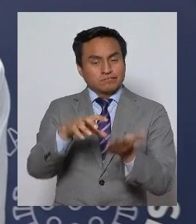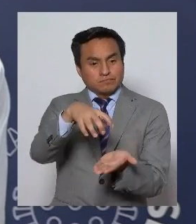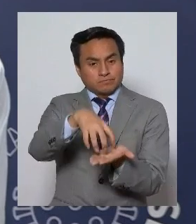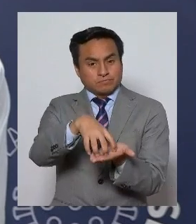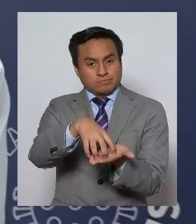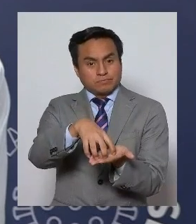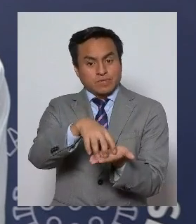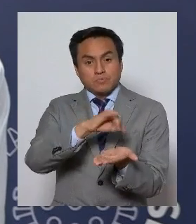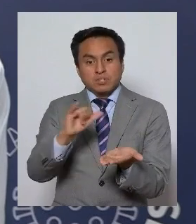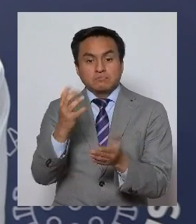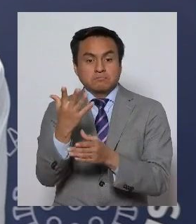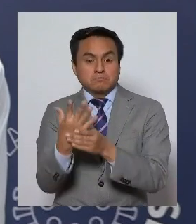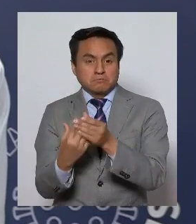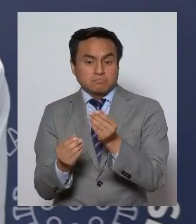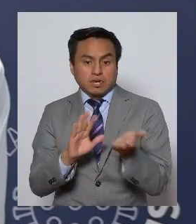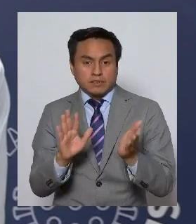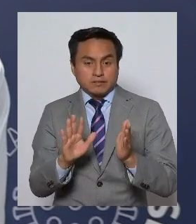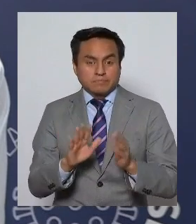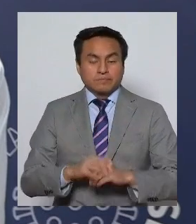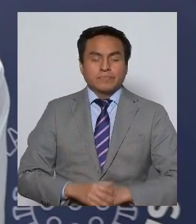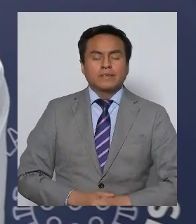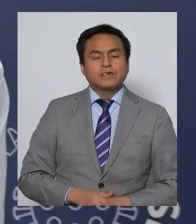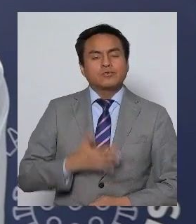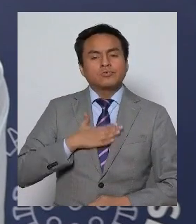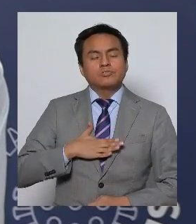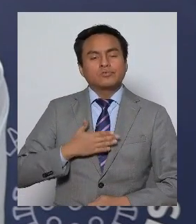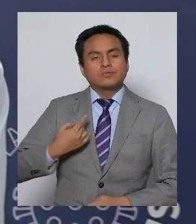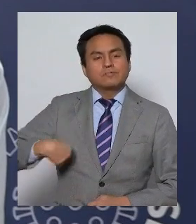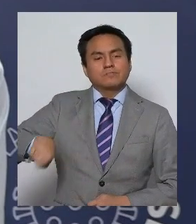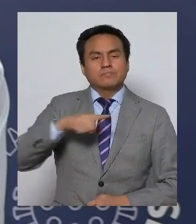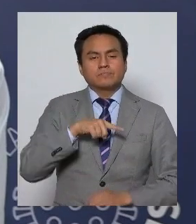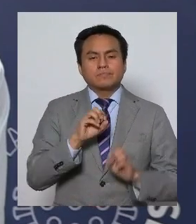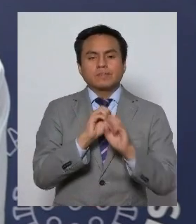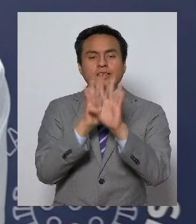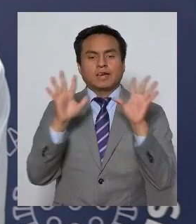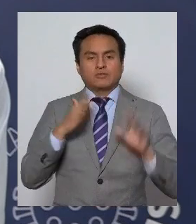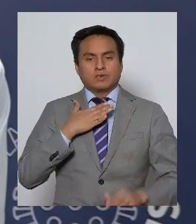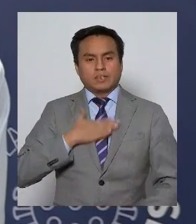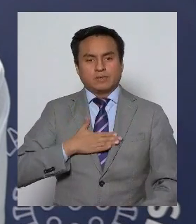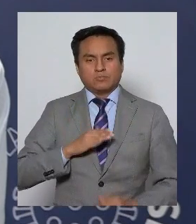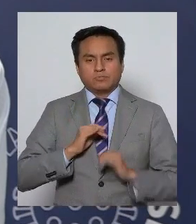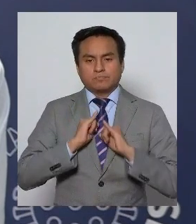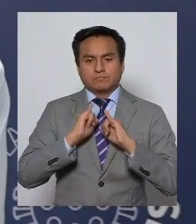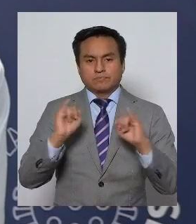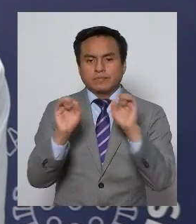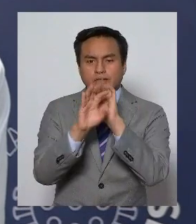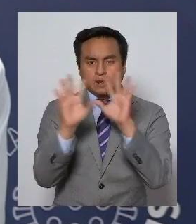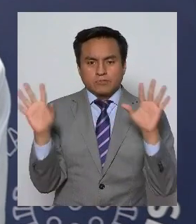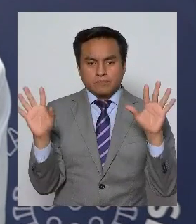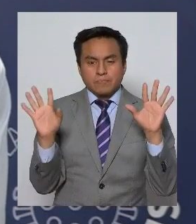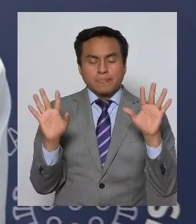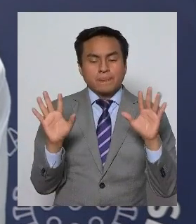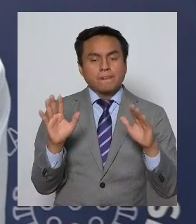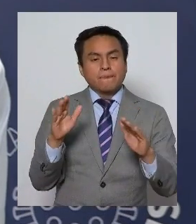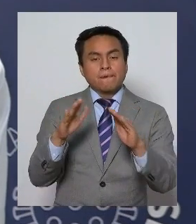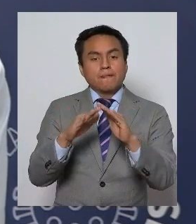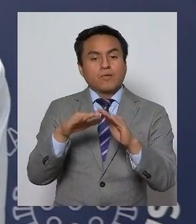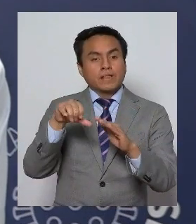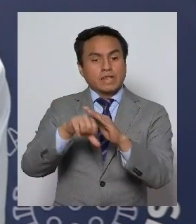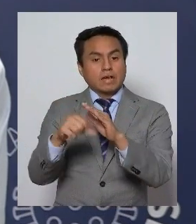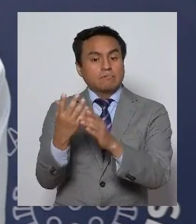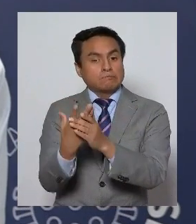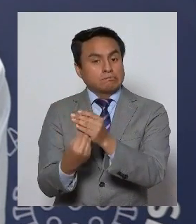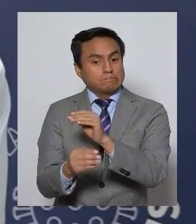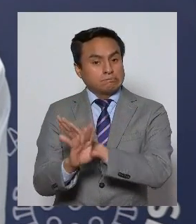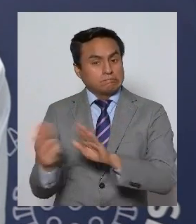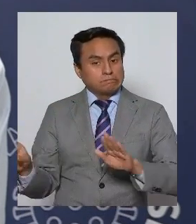ciudad sea levantada. Queremos ser extraordinariamente claros en el sentido de que el levantamiento de una